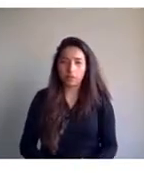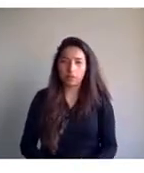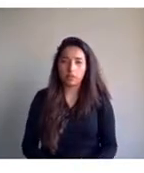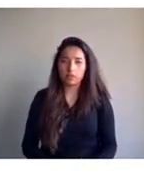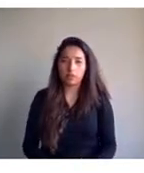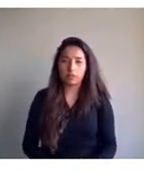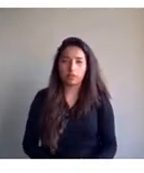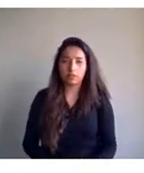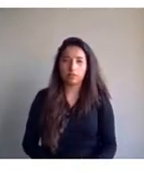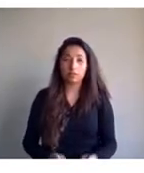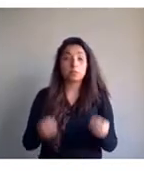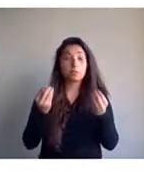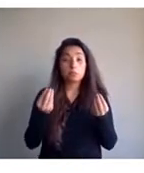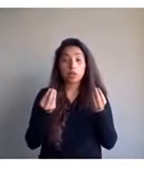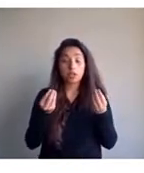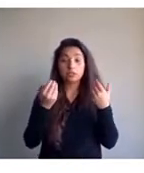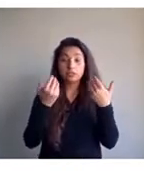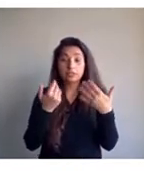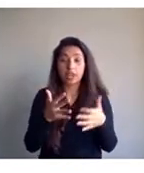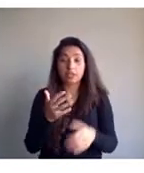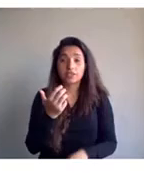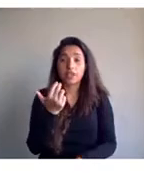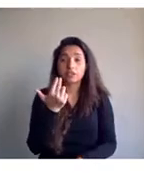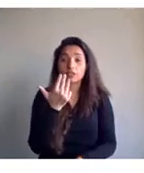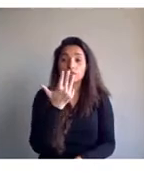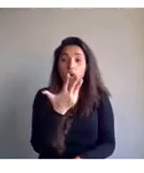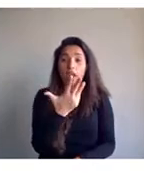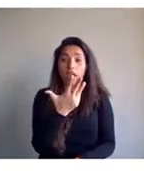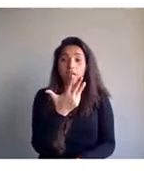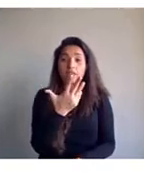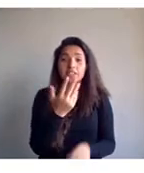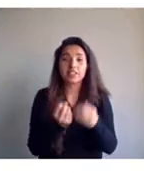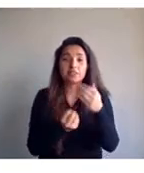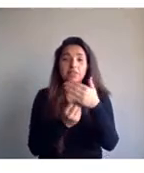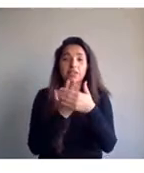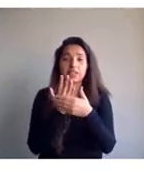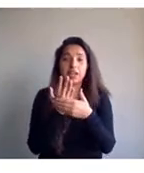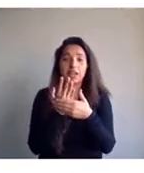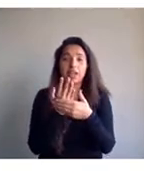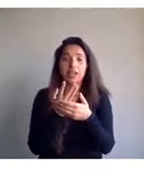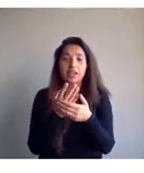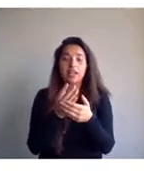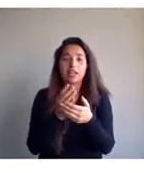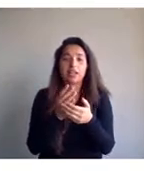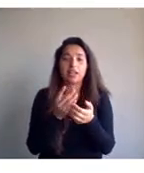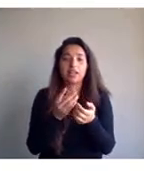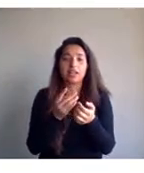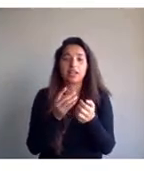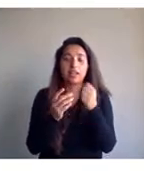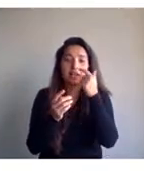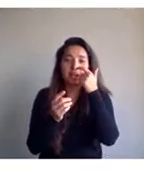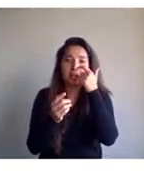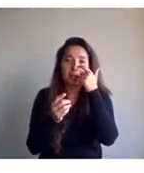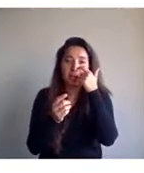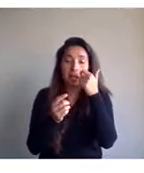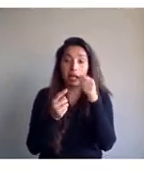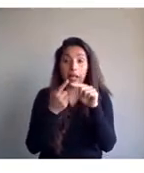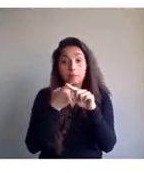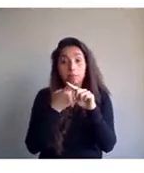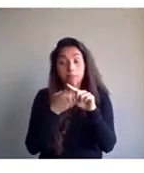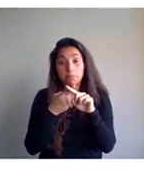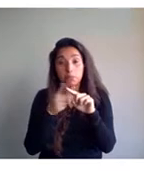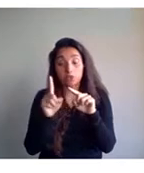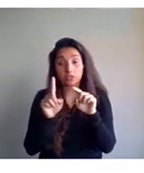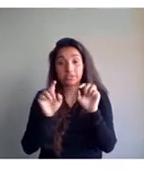bueno son las nueve y cuatro de la mañana nuestra siguiente charla va a tener lugar a las 10 de la mañana así que vamos a tener